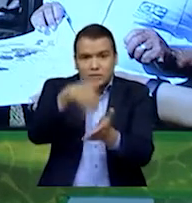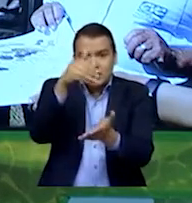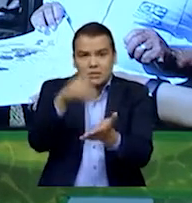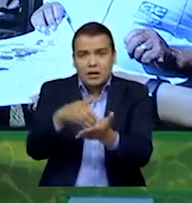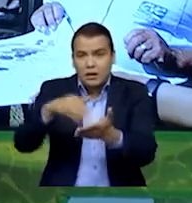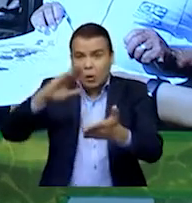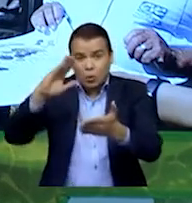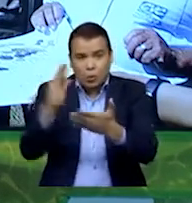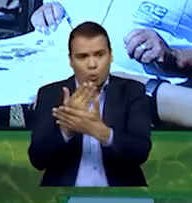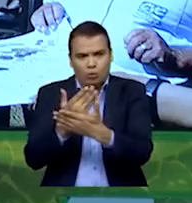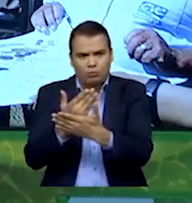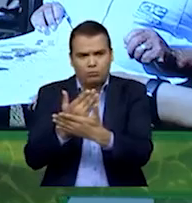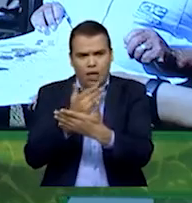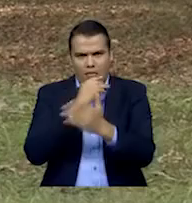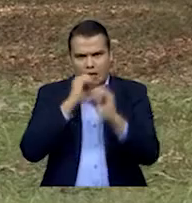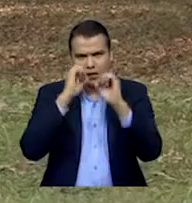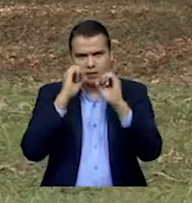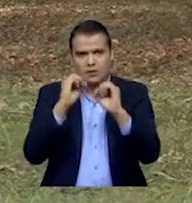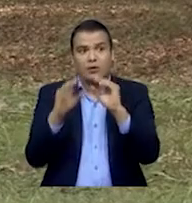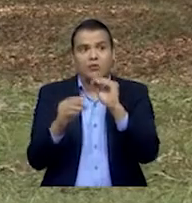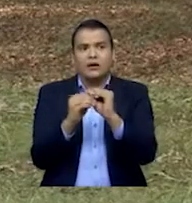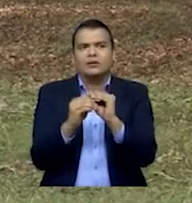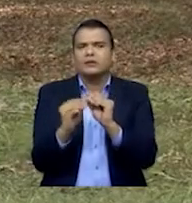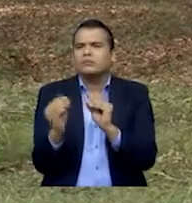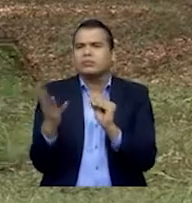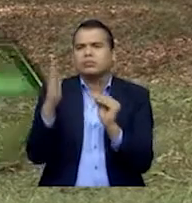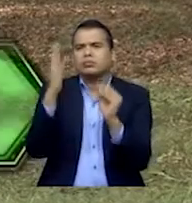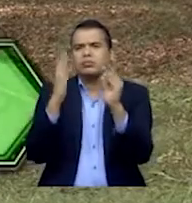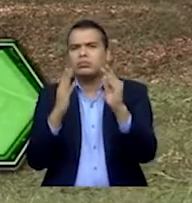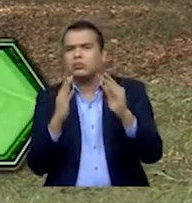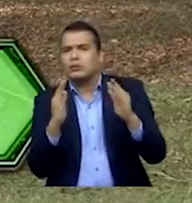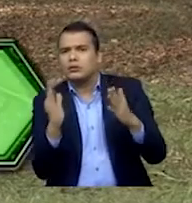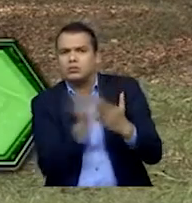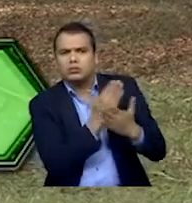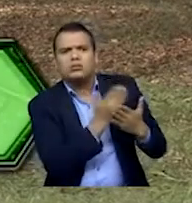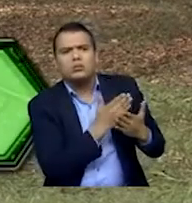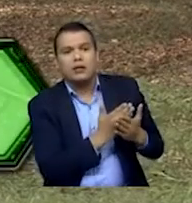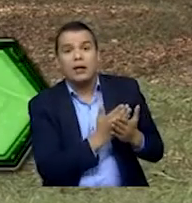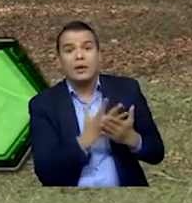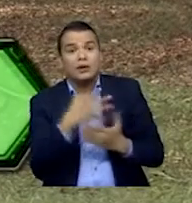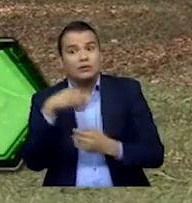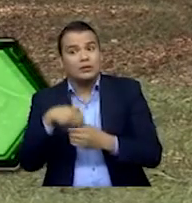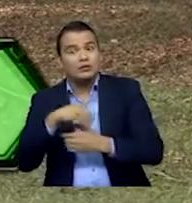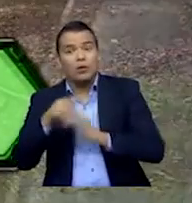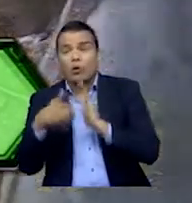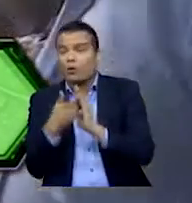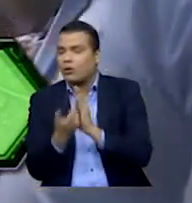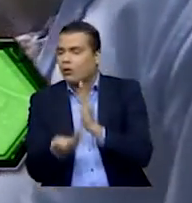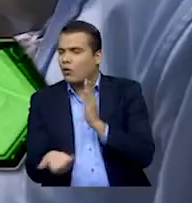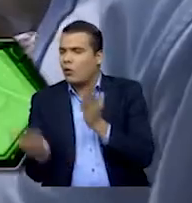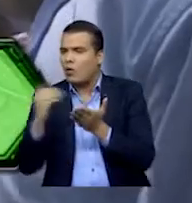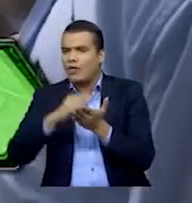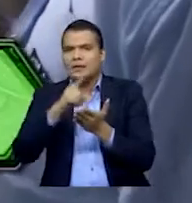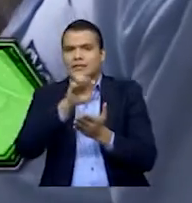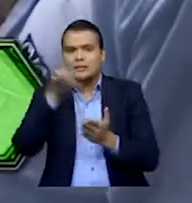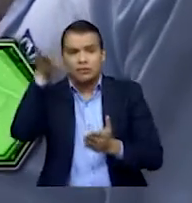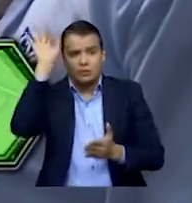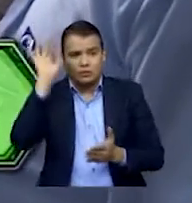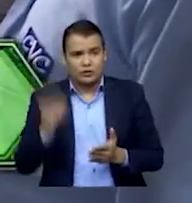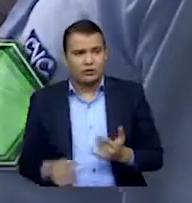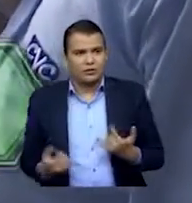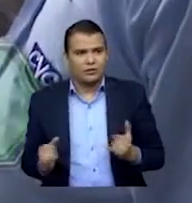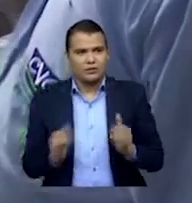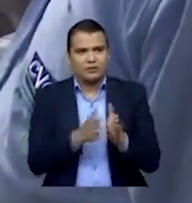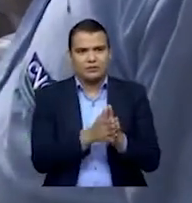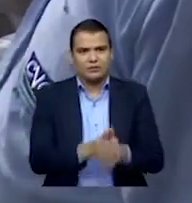será del 100% funcionarios de la región al suroccidente de la cbs estuvieron en las obras del tramo 1 de la troncal